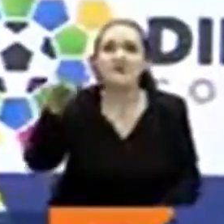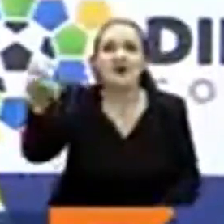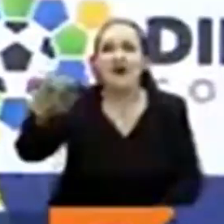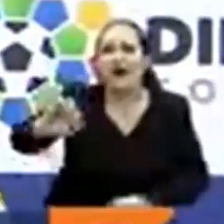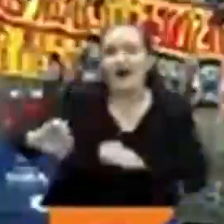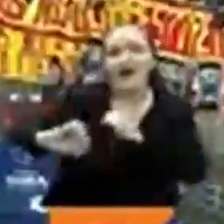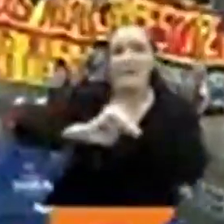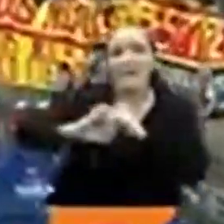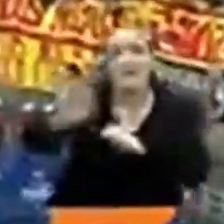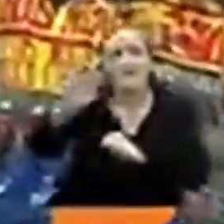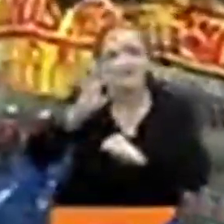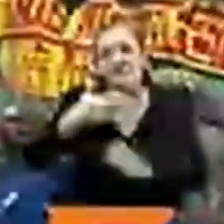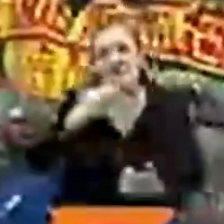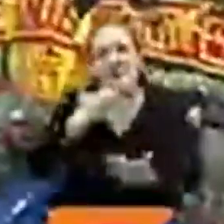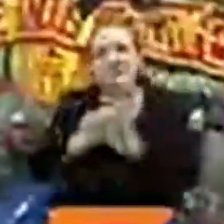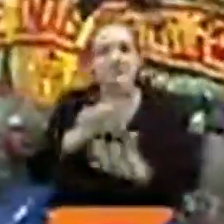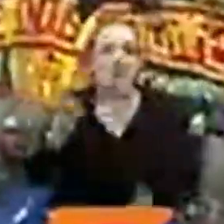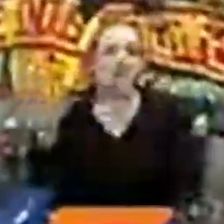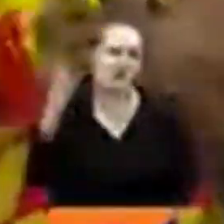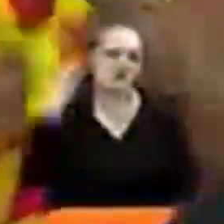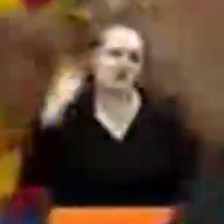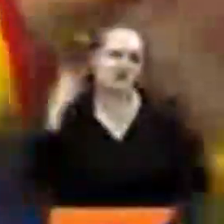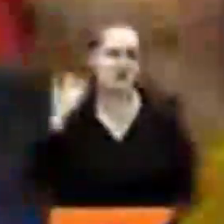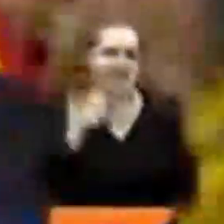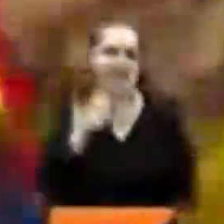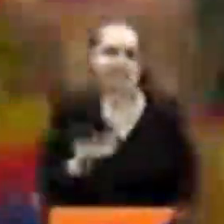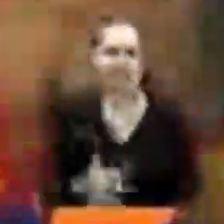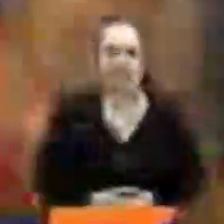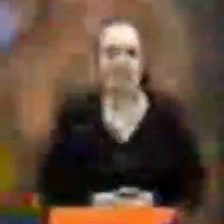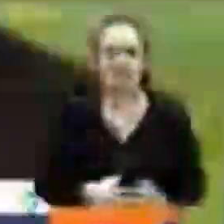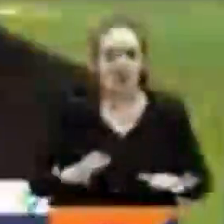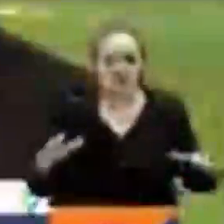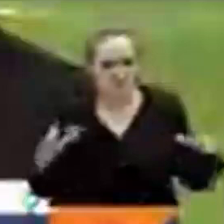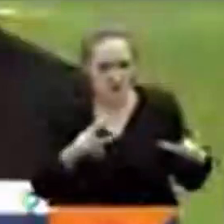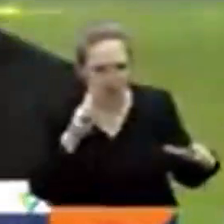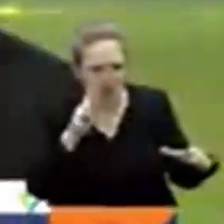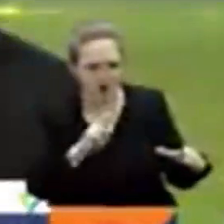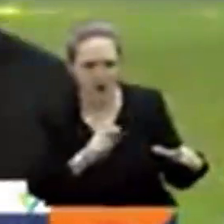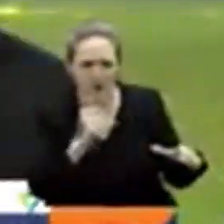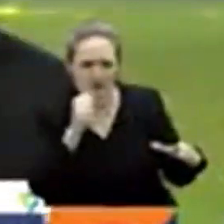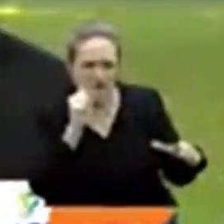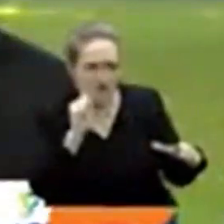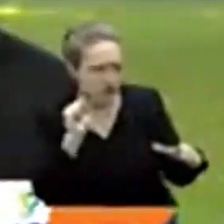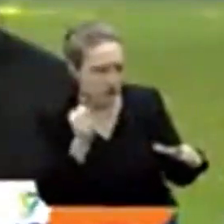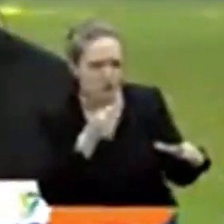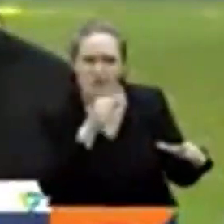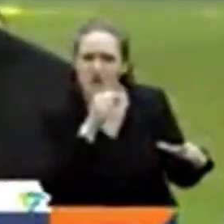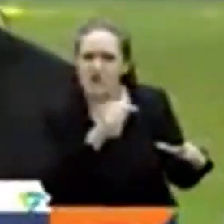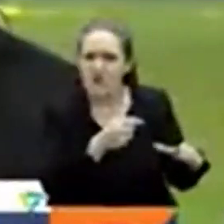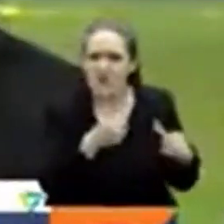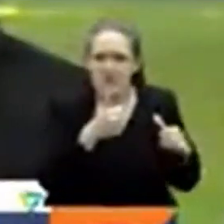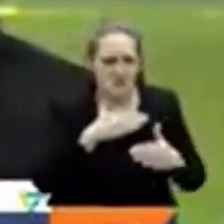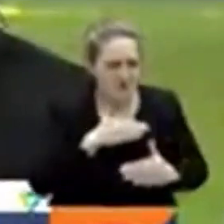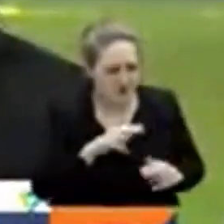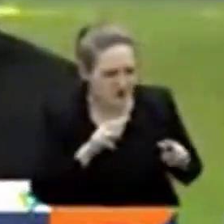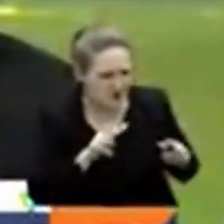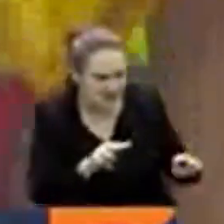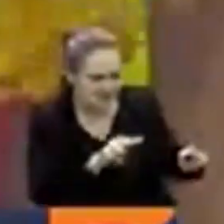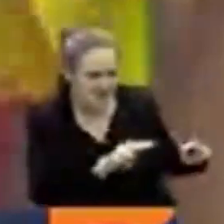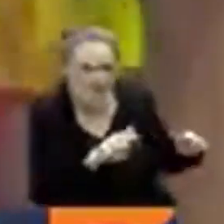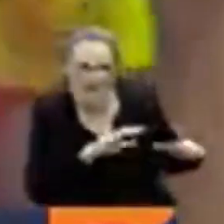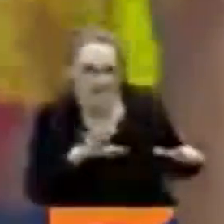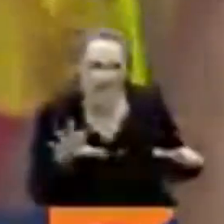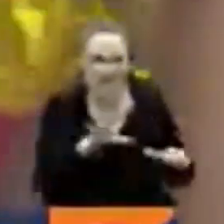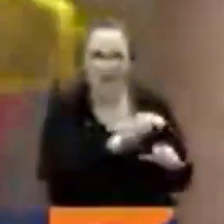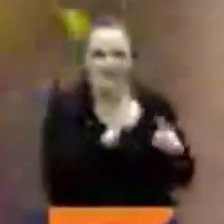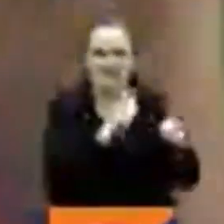en mí siempre. Su técnico. Yo veía al grupo muy fuerte. Muy aliviado, al final los tuvimos disponibles a todos.